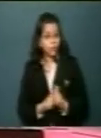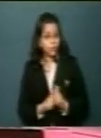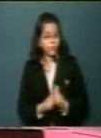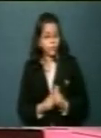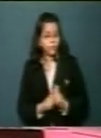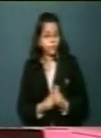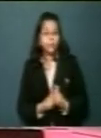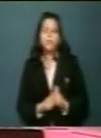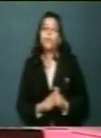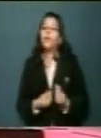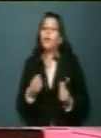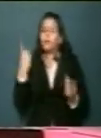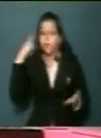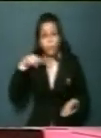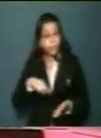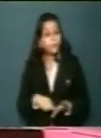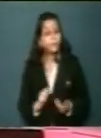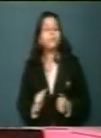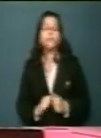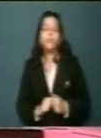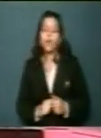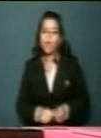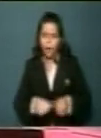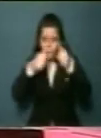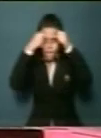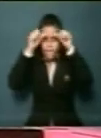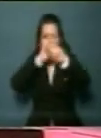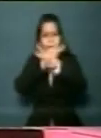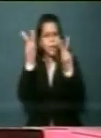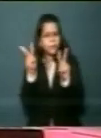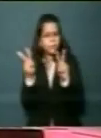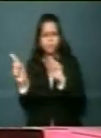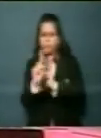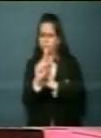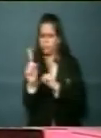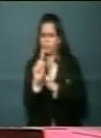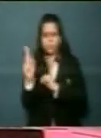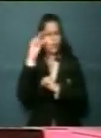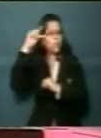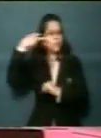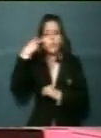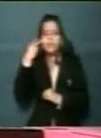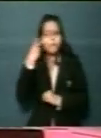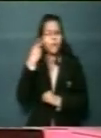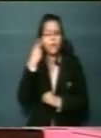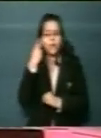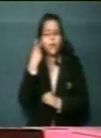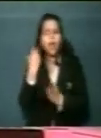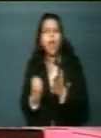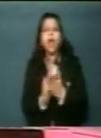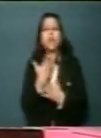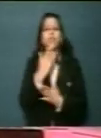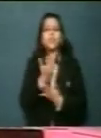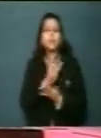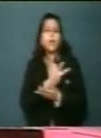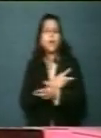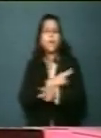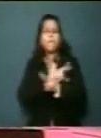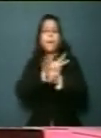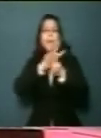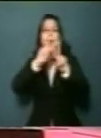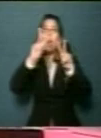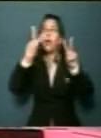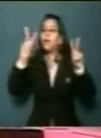En ese sentido, los acuerdos de paz no marcaron el restablecimiento de una paz preexistente, como